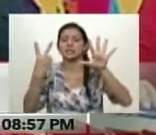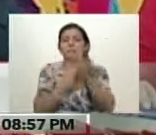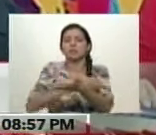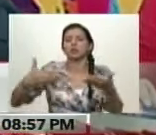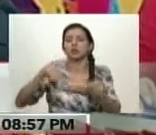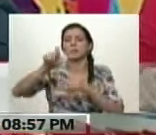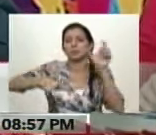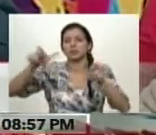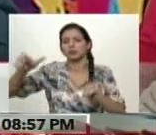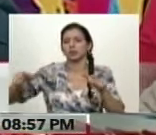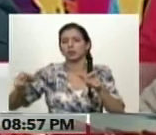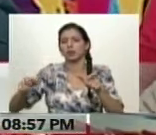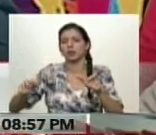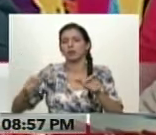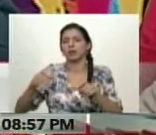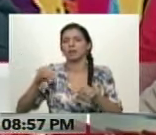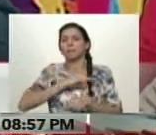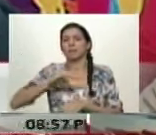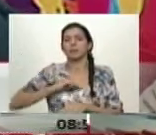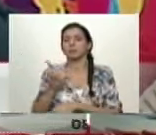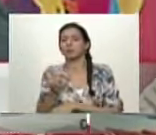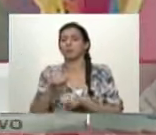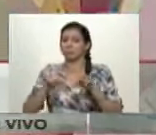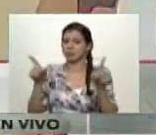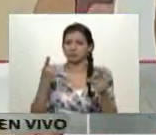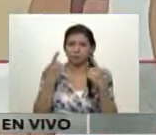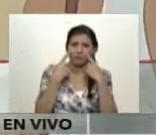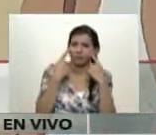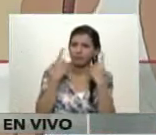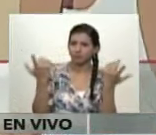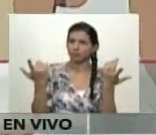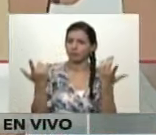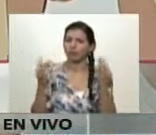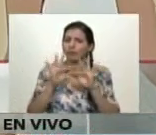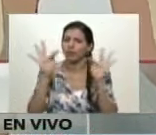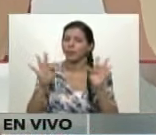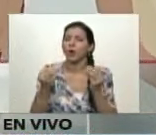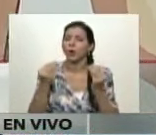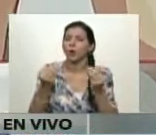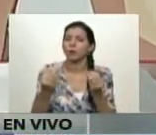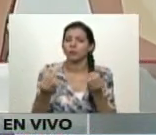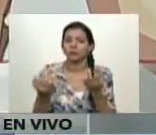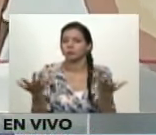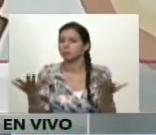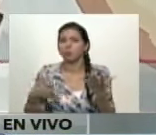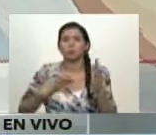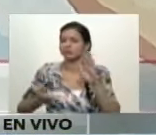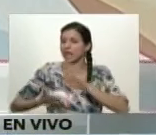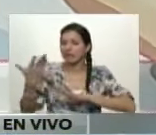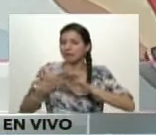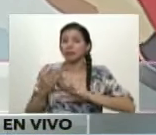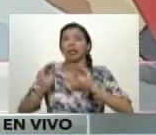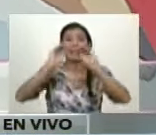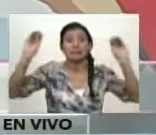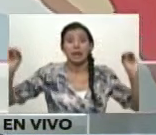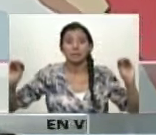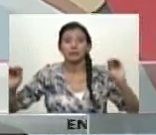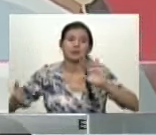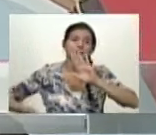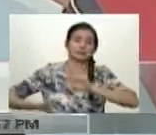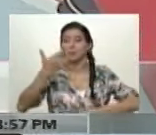si no tenemos los vehículos, los mecanismos para movilizarlos,